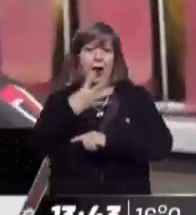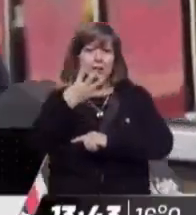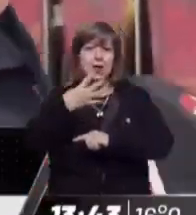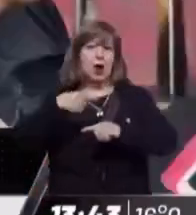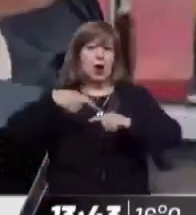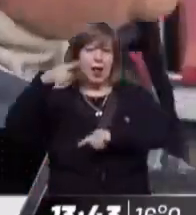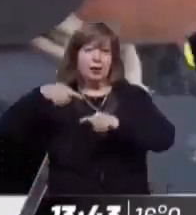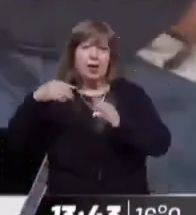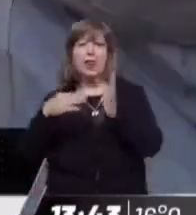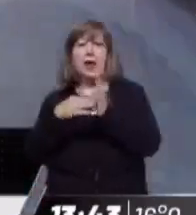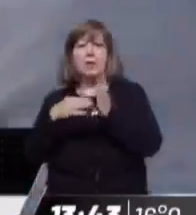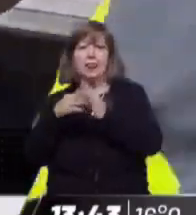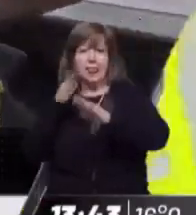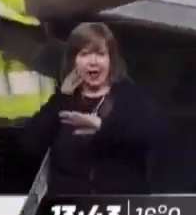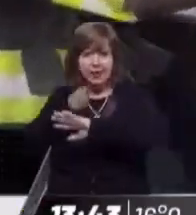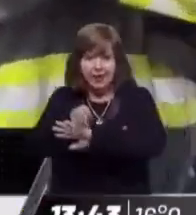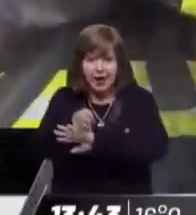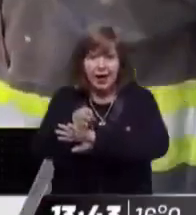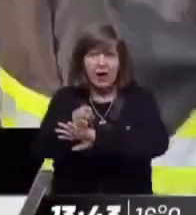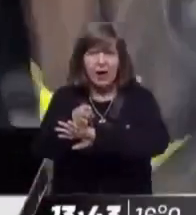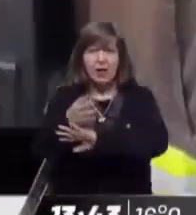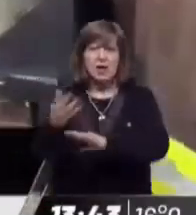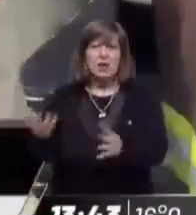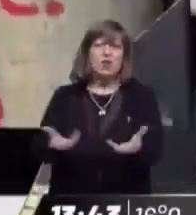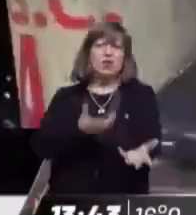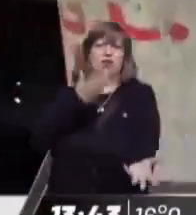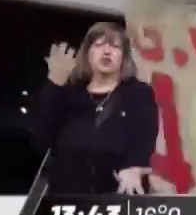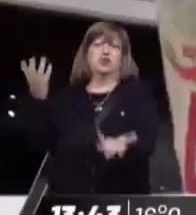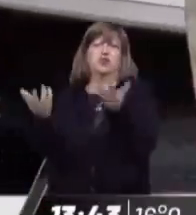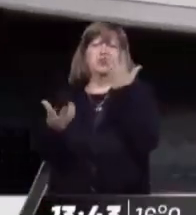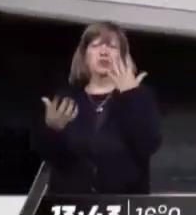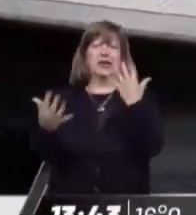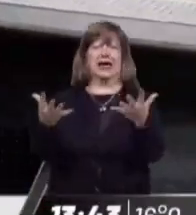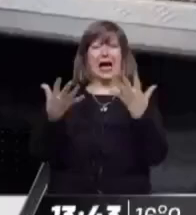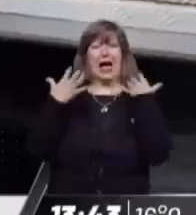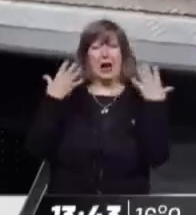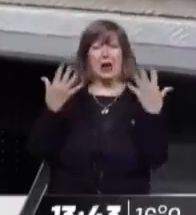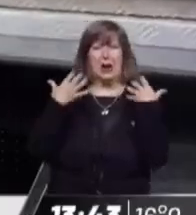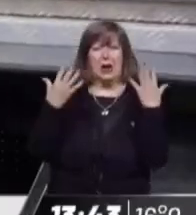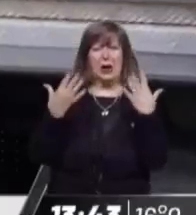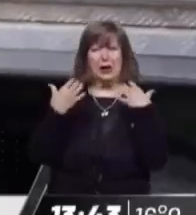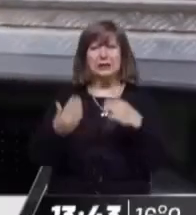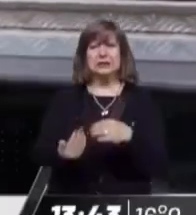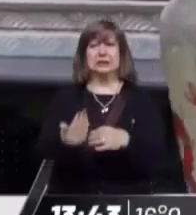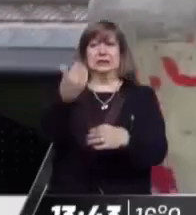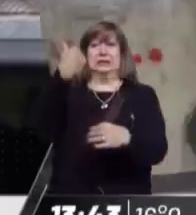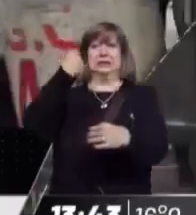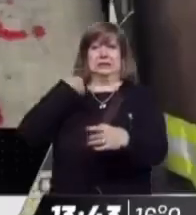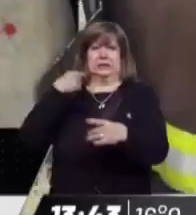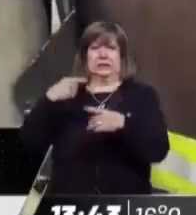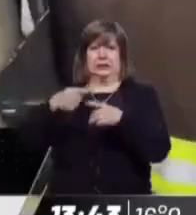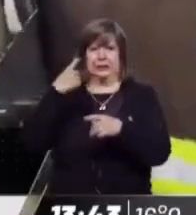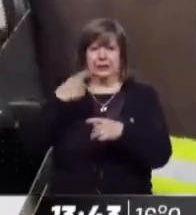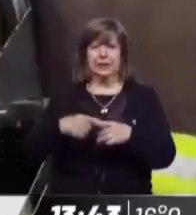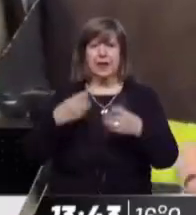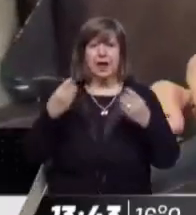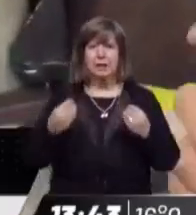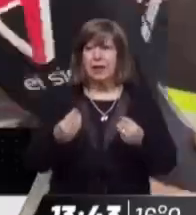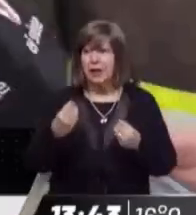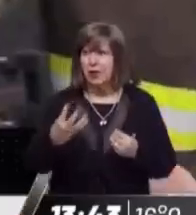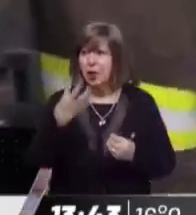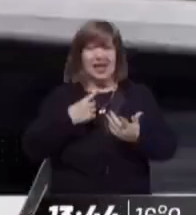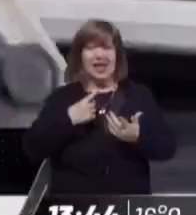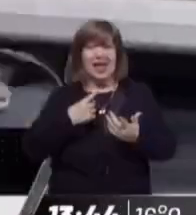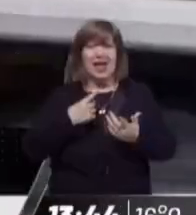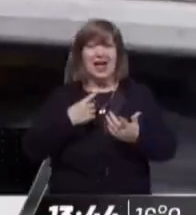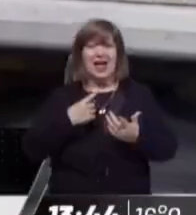menos. Sí, depende también a cuánta temperatura estás expuesto y demás. Mira, a veces, ¿cómo puedo respirar con todo esto, no? ¿Cómo pueden respirar con